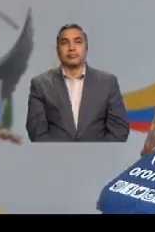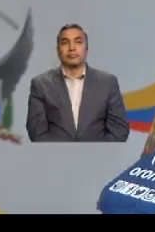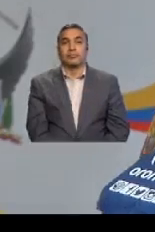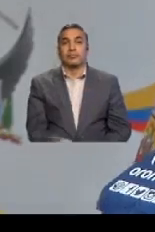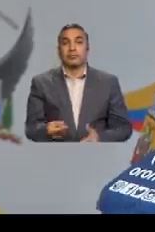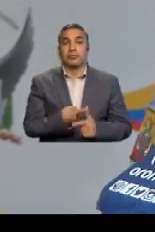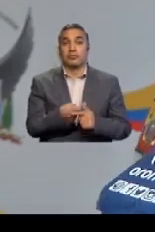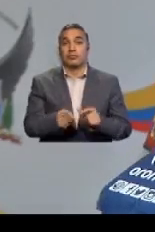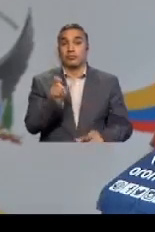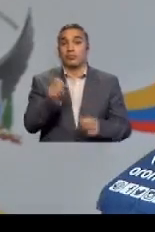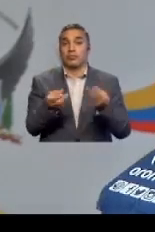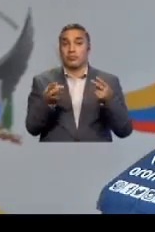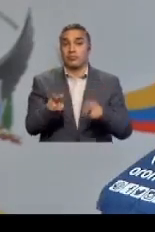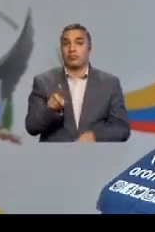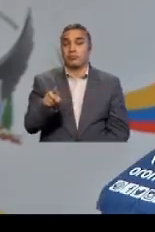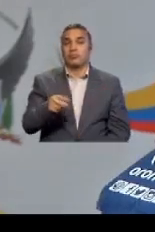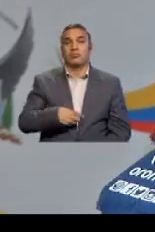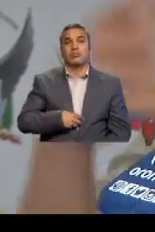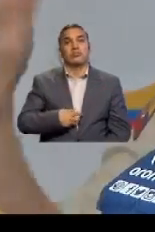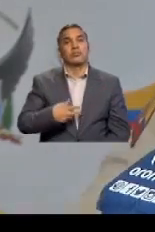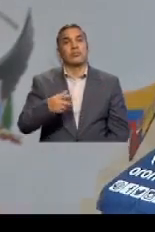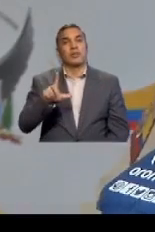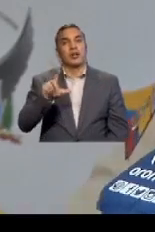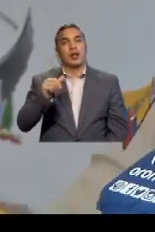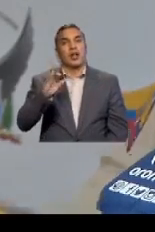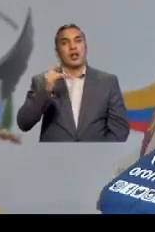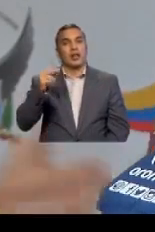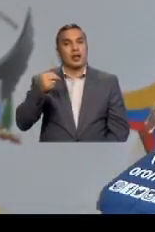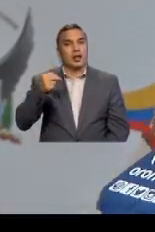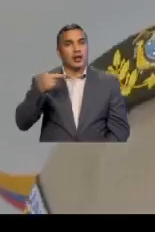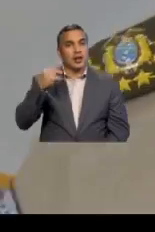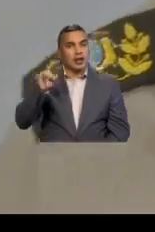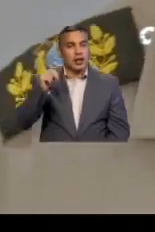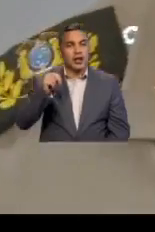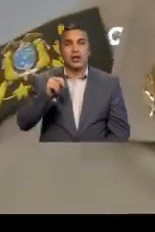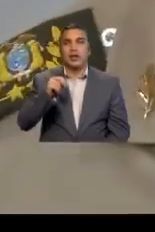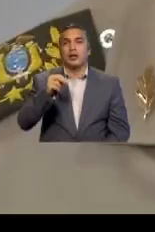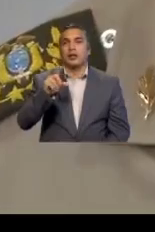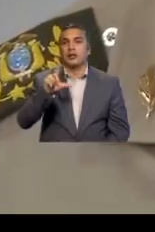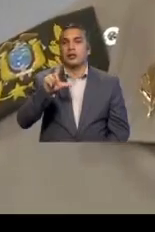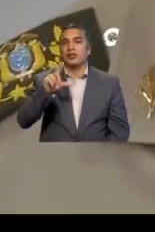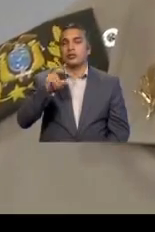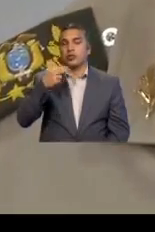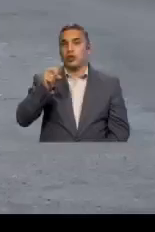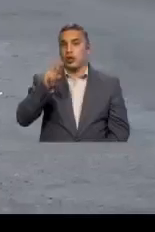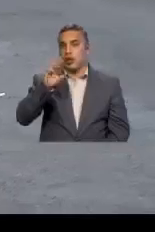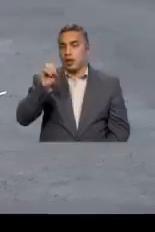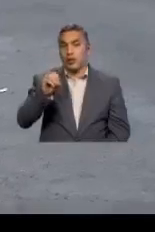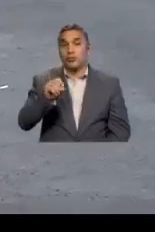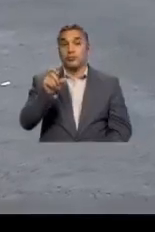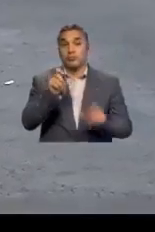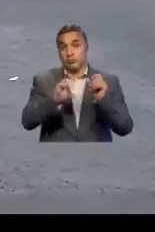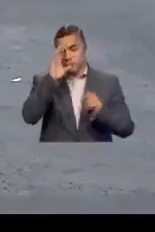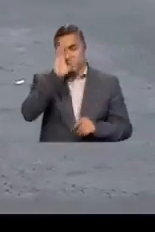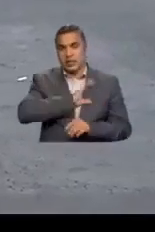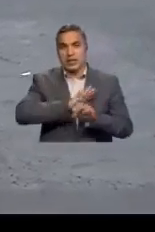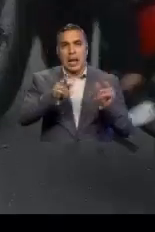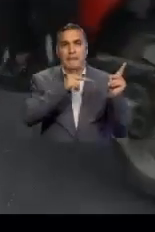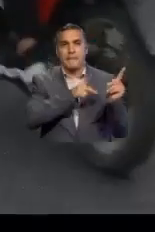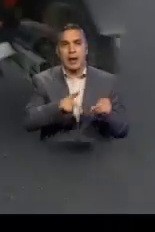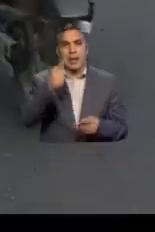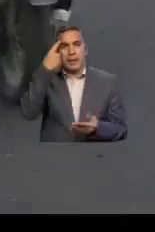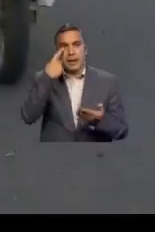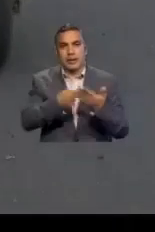los víctimas también fueron Latin King, Chone Killers, Lagartos, Choneros. Actualmente la Policía Nacional tiene diseñado un plan